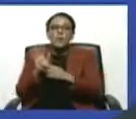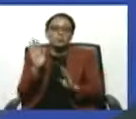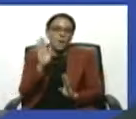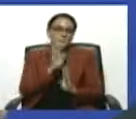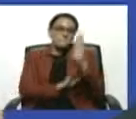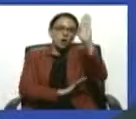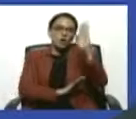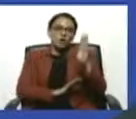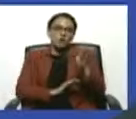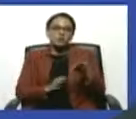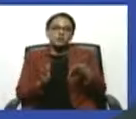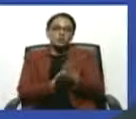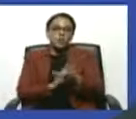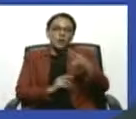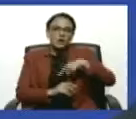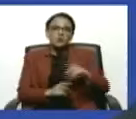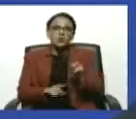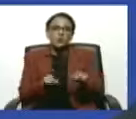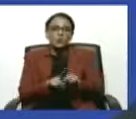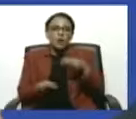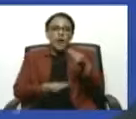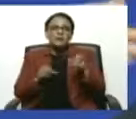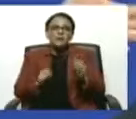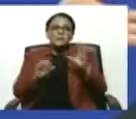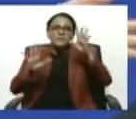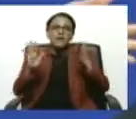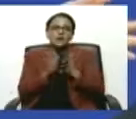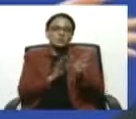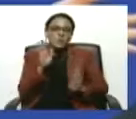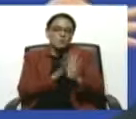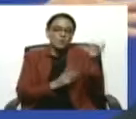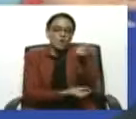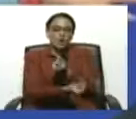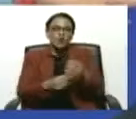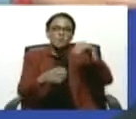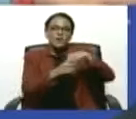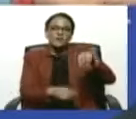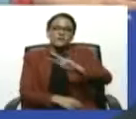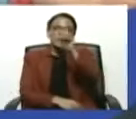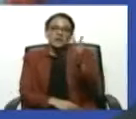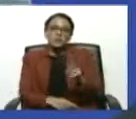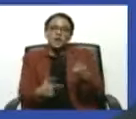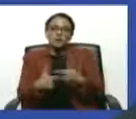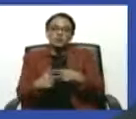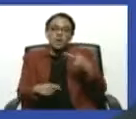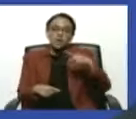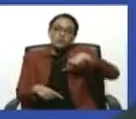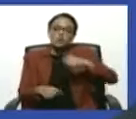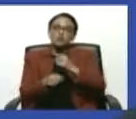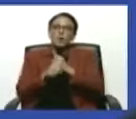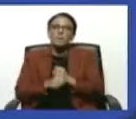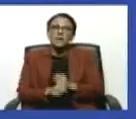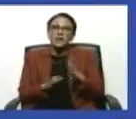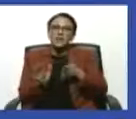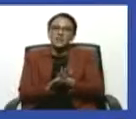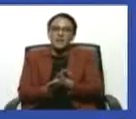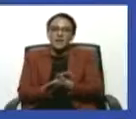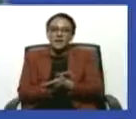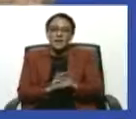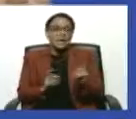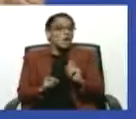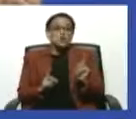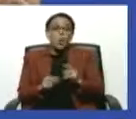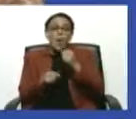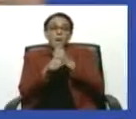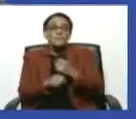extraordinariamente de lo milagroso que puede ser el pueblo venezolano, y nosotros esperamos que también, no dentro de 48